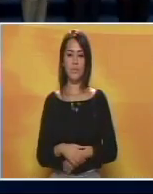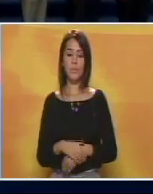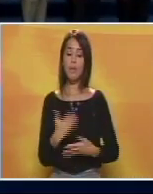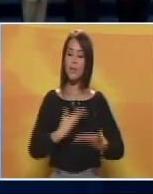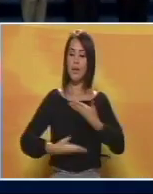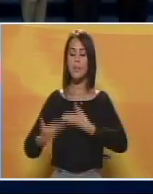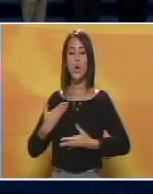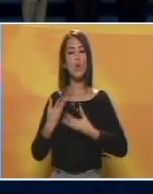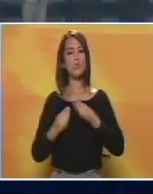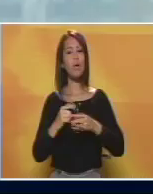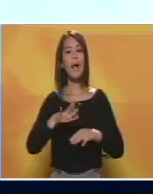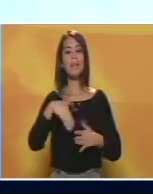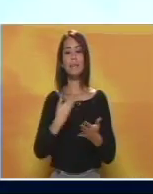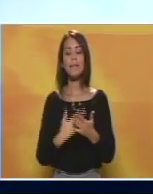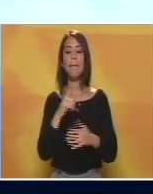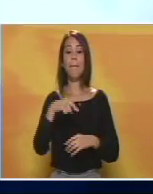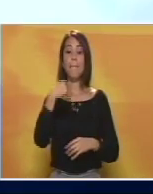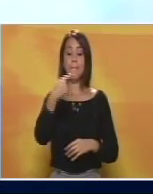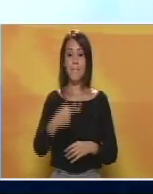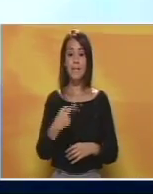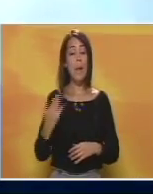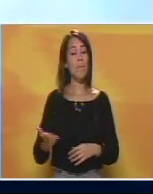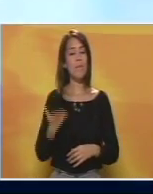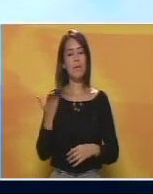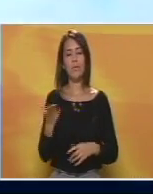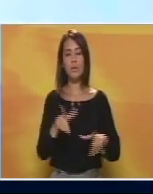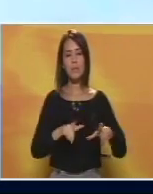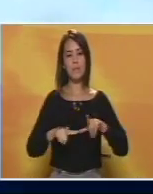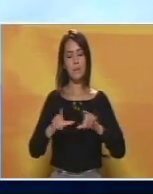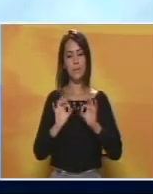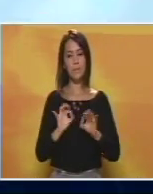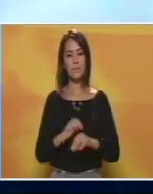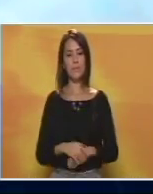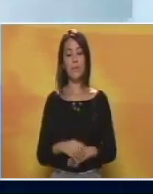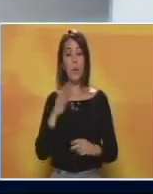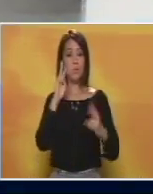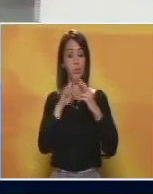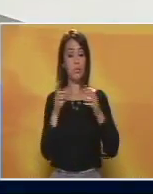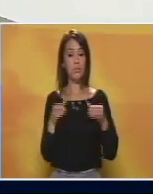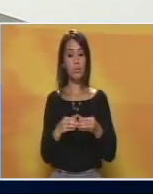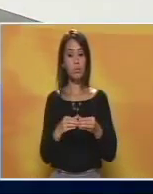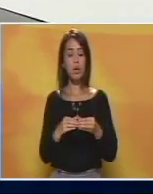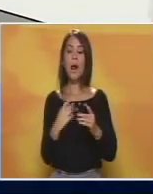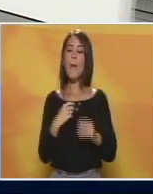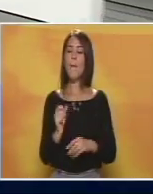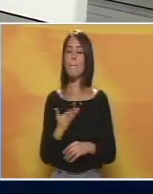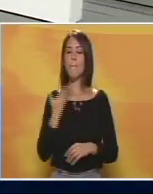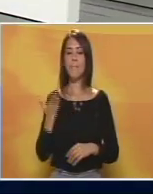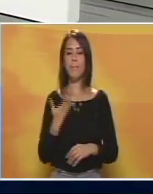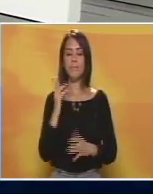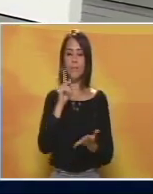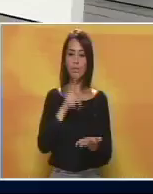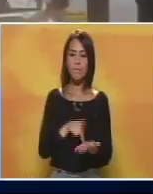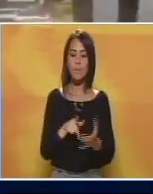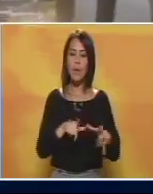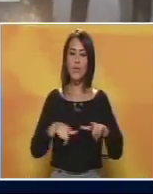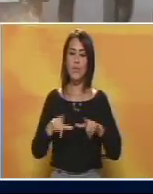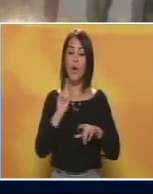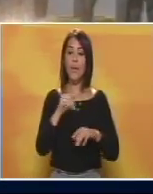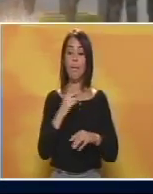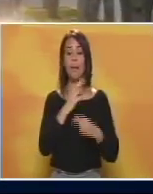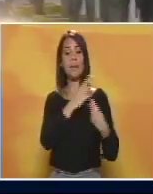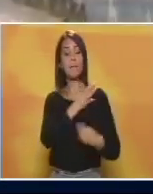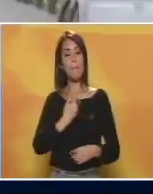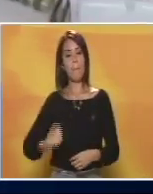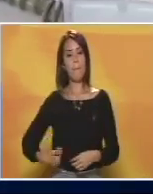negocios se realizará hasta mañana, siendo el más importante de la región. La cita reúne a los principales gerentes del continente y a jefes de Estado